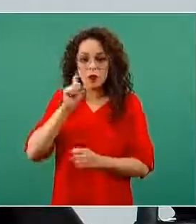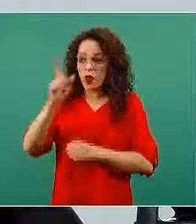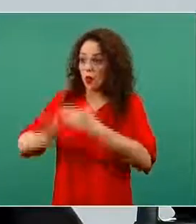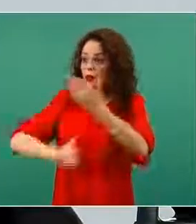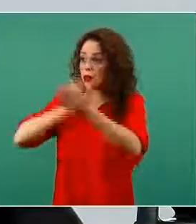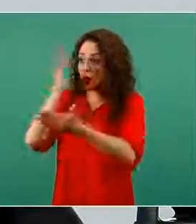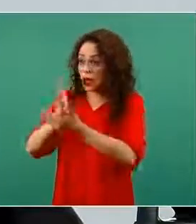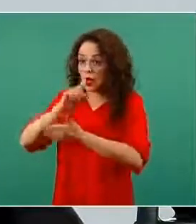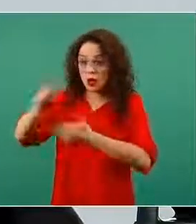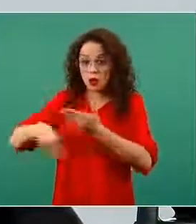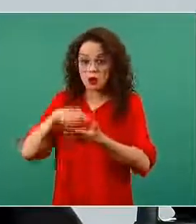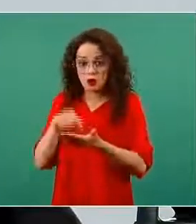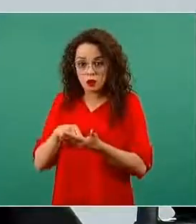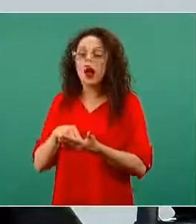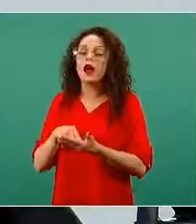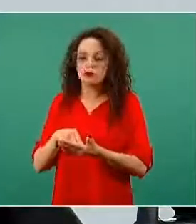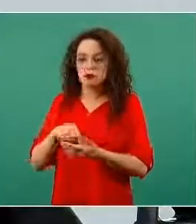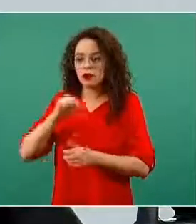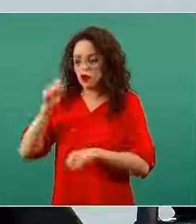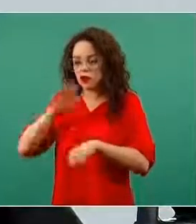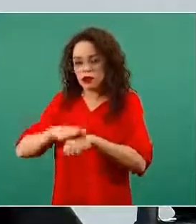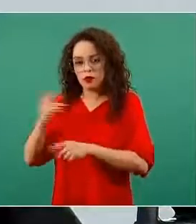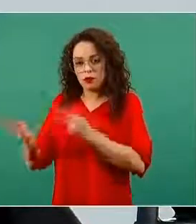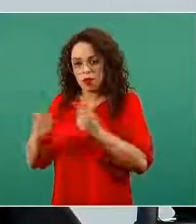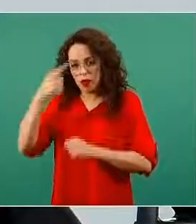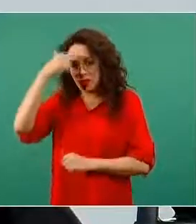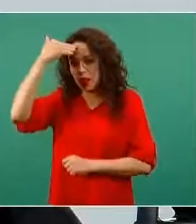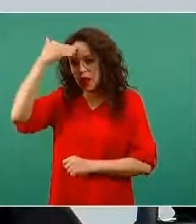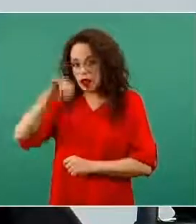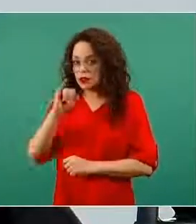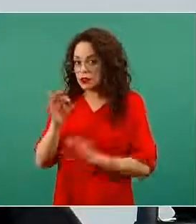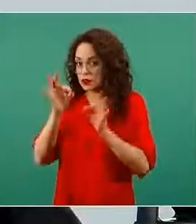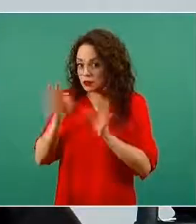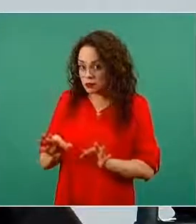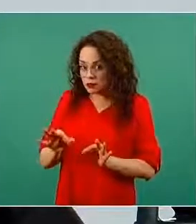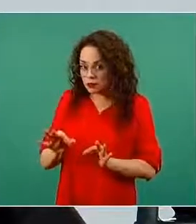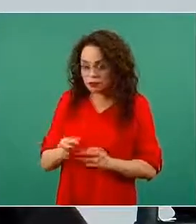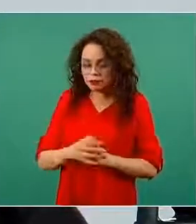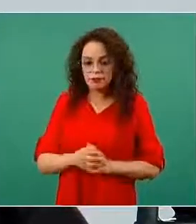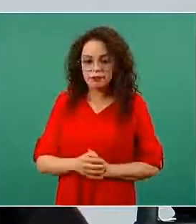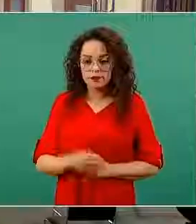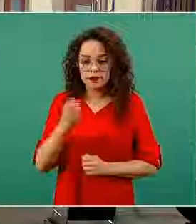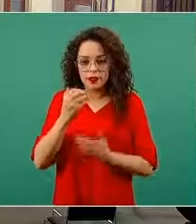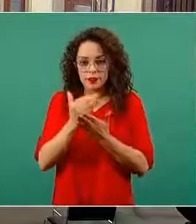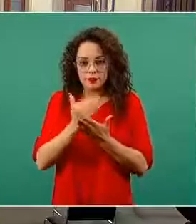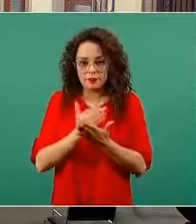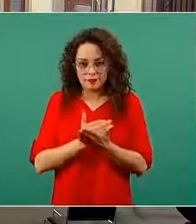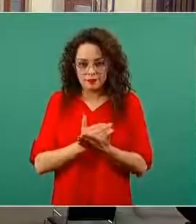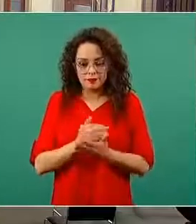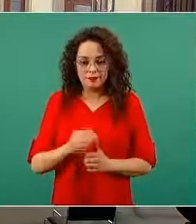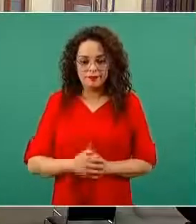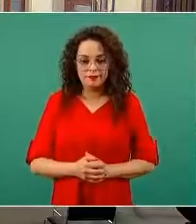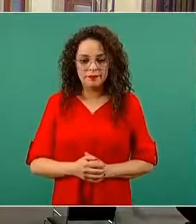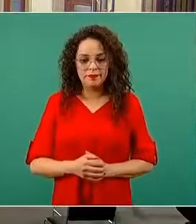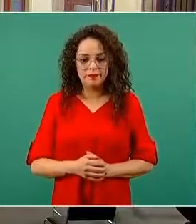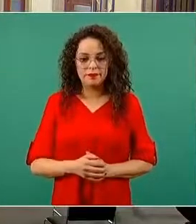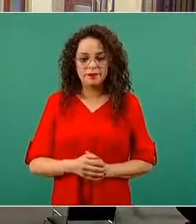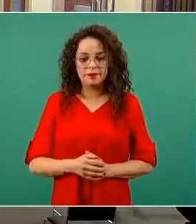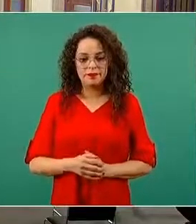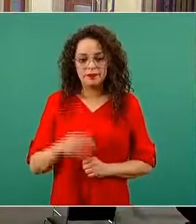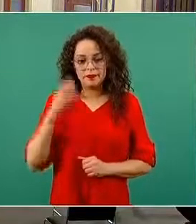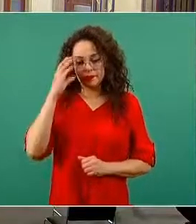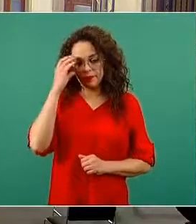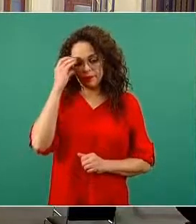de vacunación para corroborar estos requisitos que hemos dispuesto. Y aquí creo que es